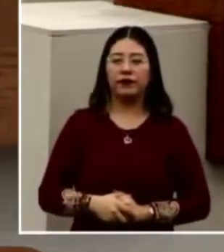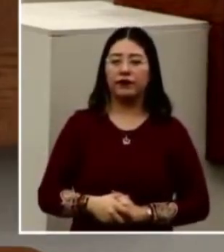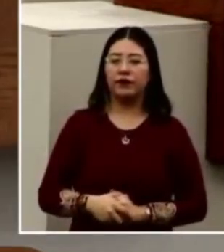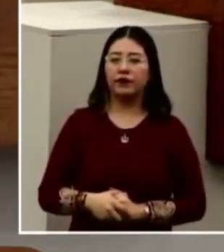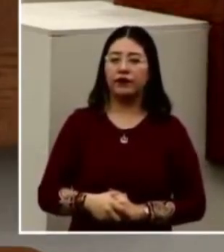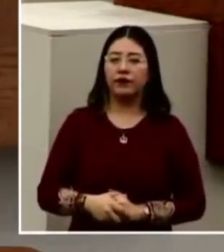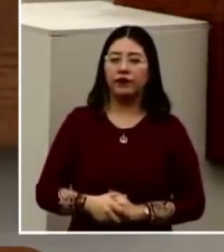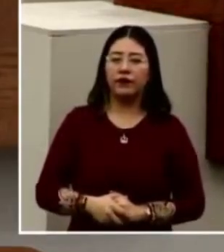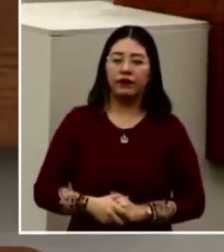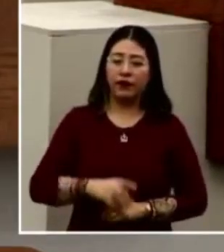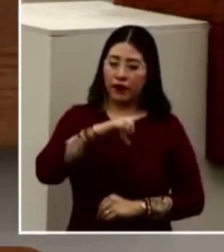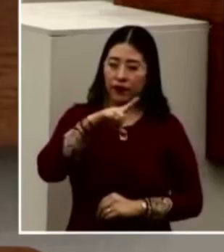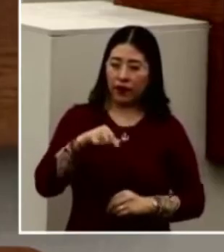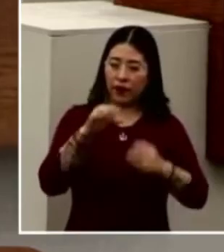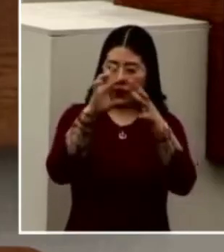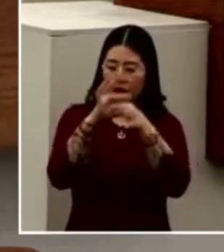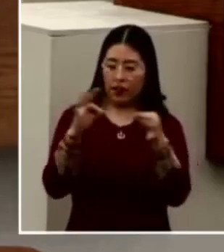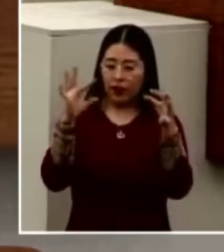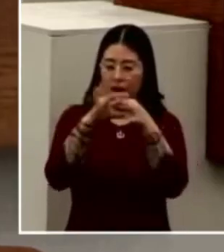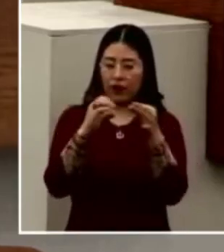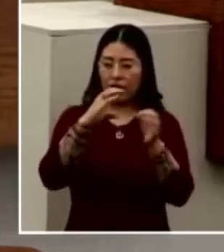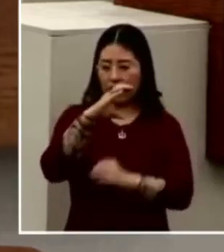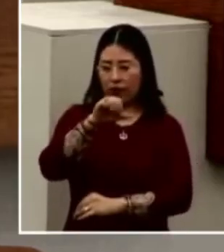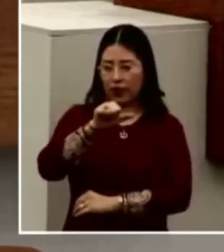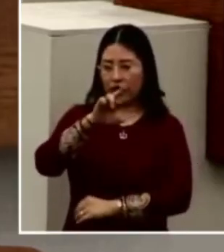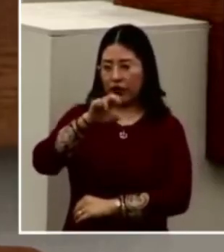comentó, y nos la comentó Carlos Puente,